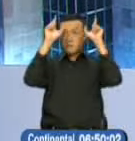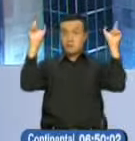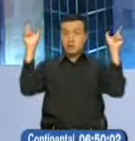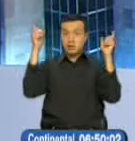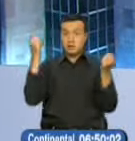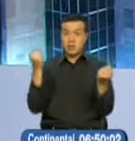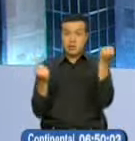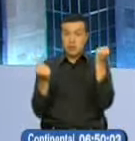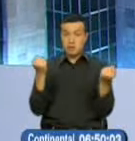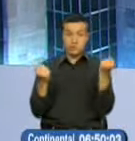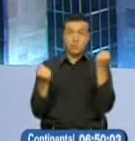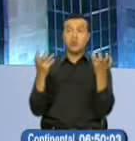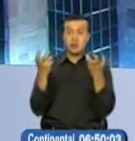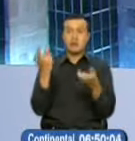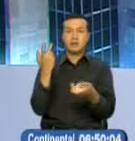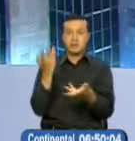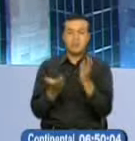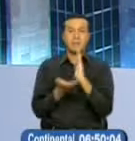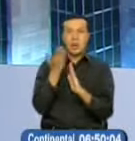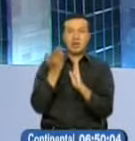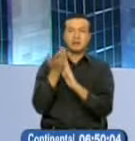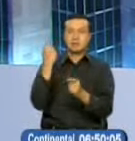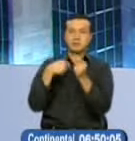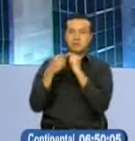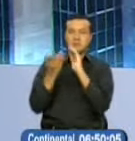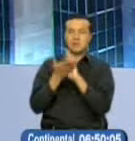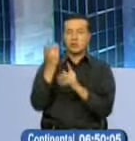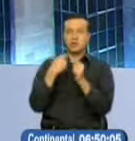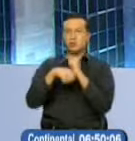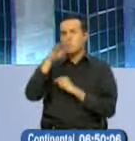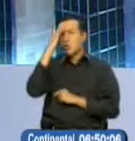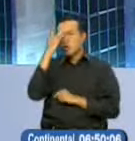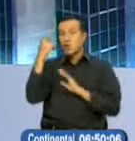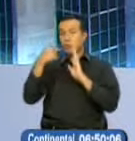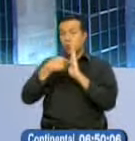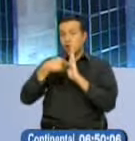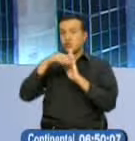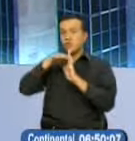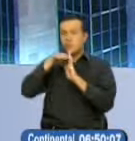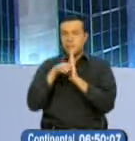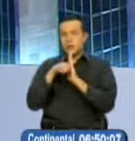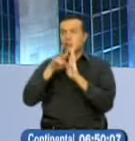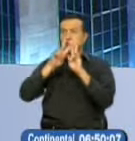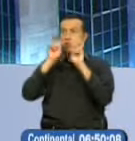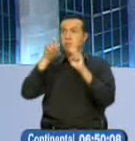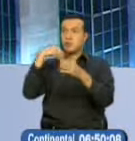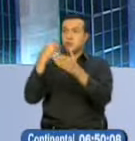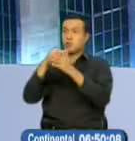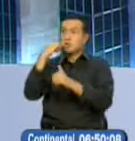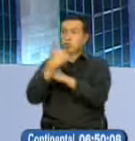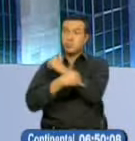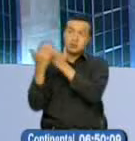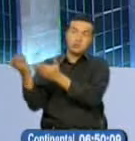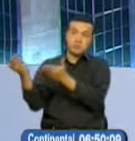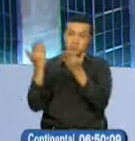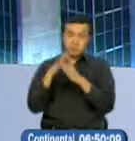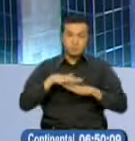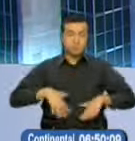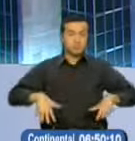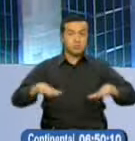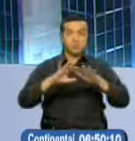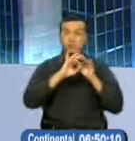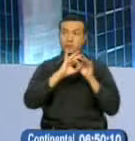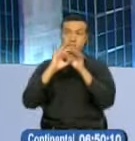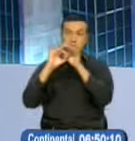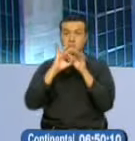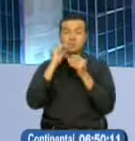de incrementar su mercado con el desgravamen paulatino en la importación de vehículos. Para fomentar los vínculos comerciales entre Ecuador y la Unión Europea, se